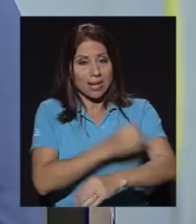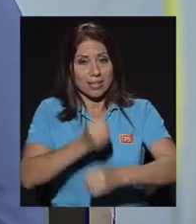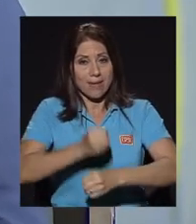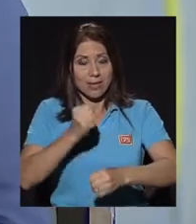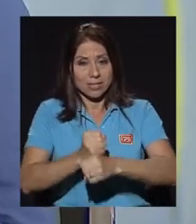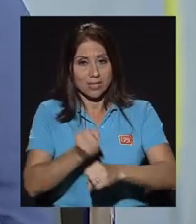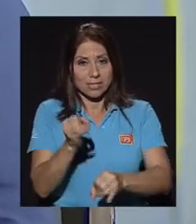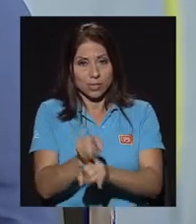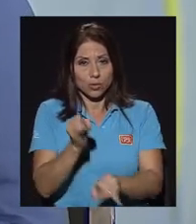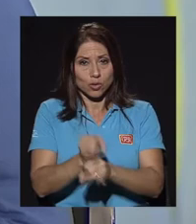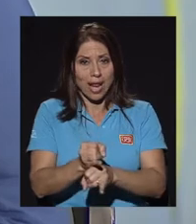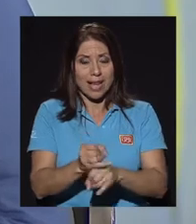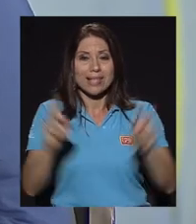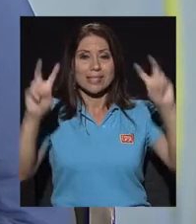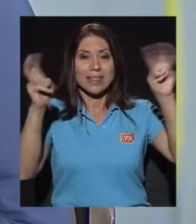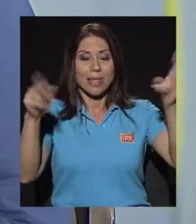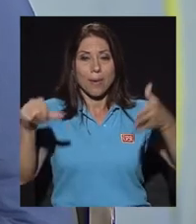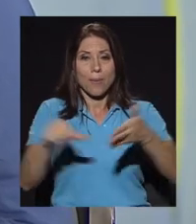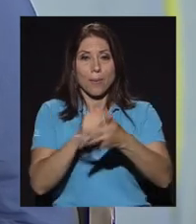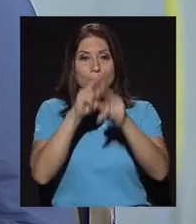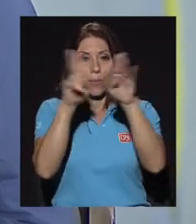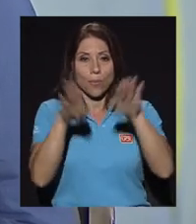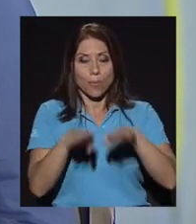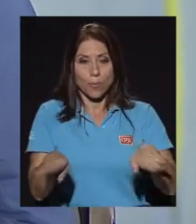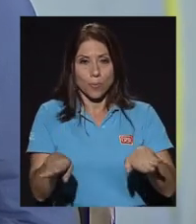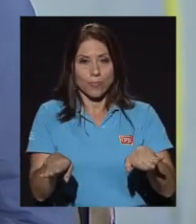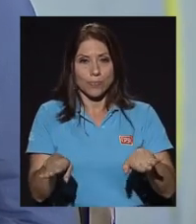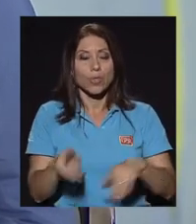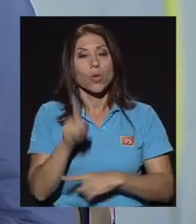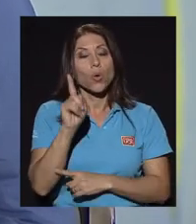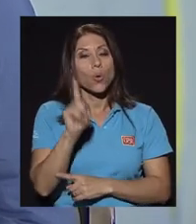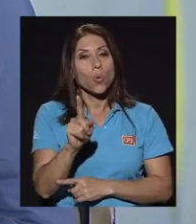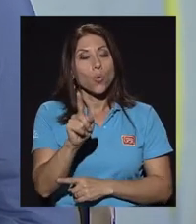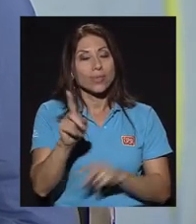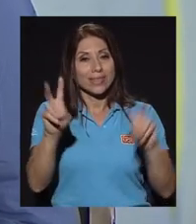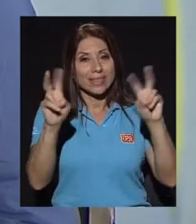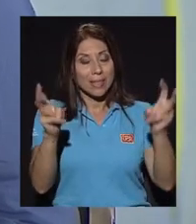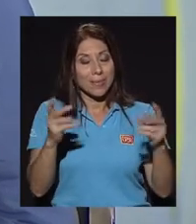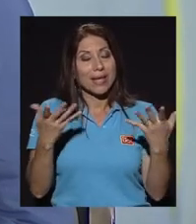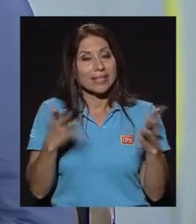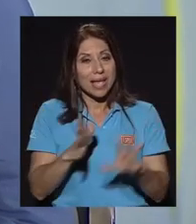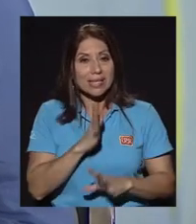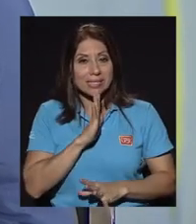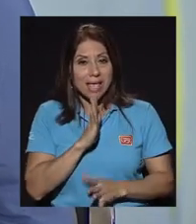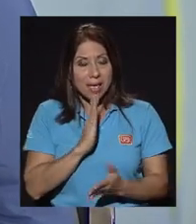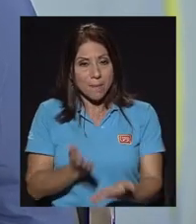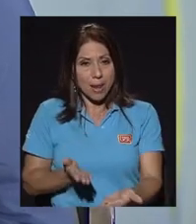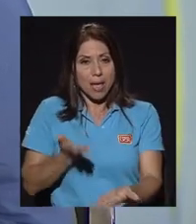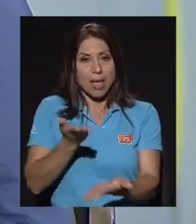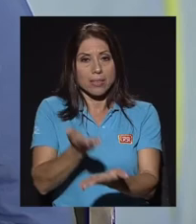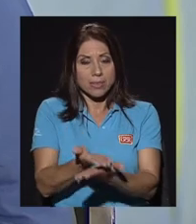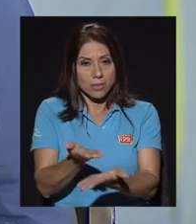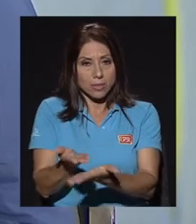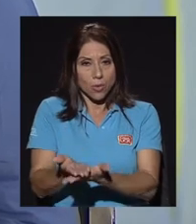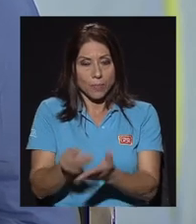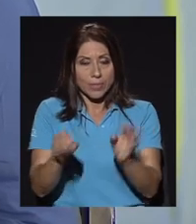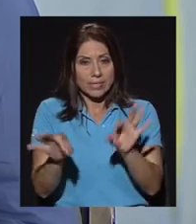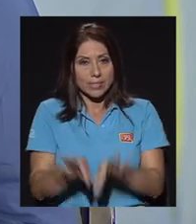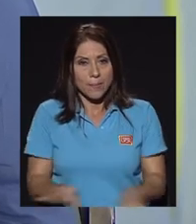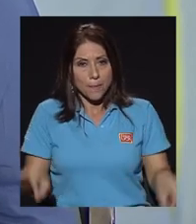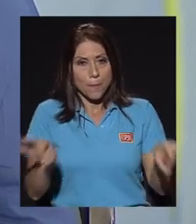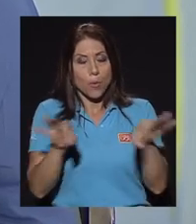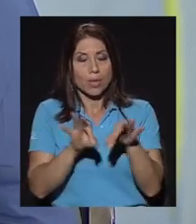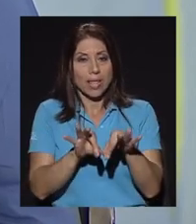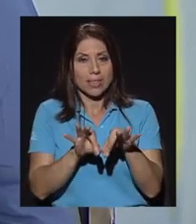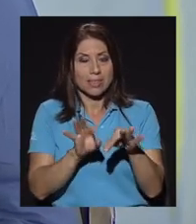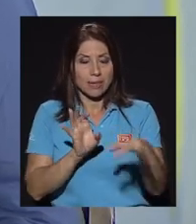plataforma virtual. Un elemento que se planteó y que es importante y que además tiene, digamos,